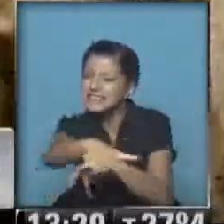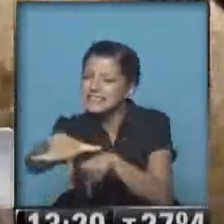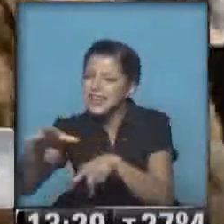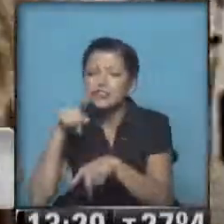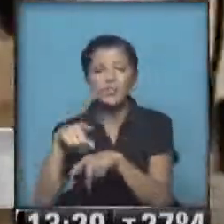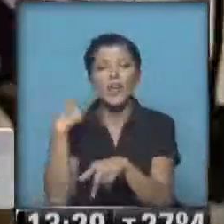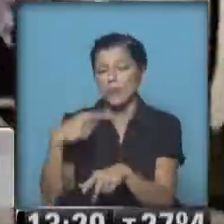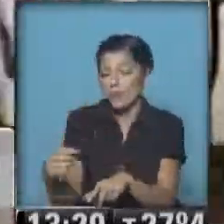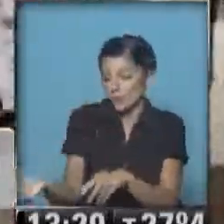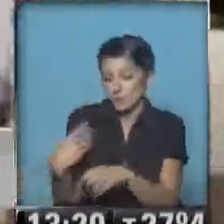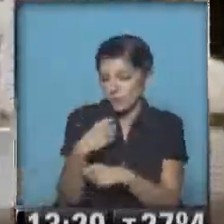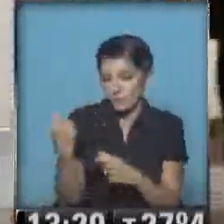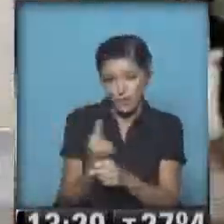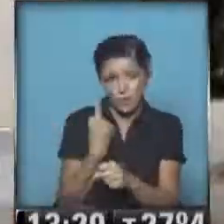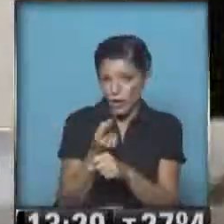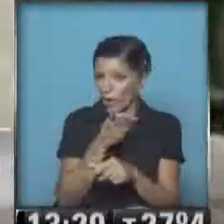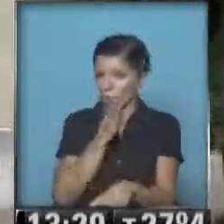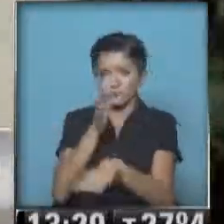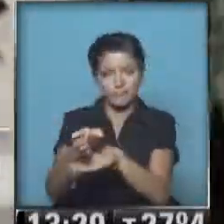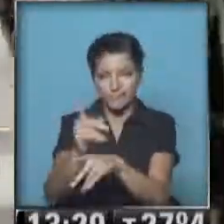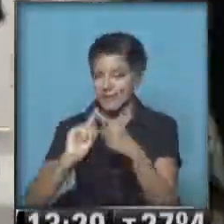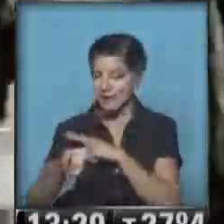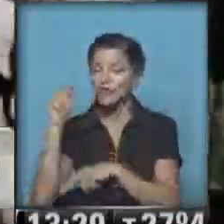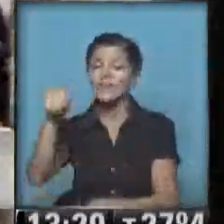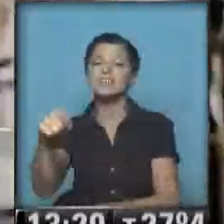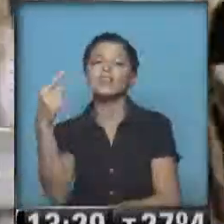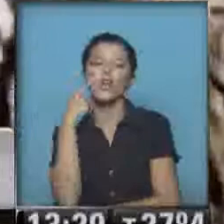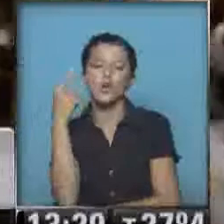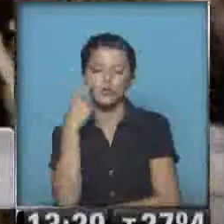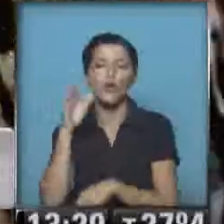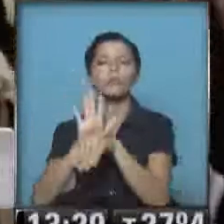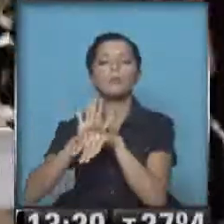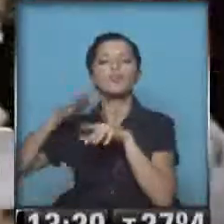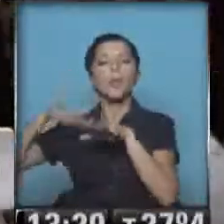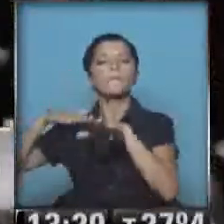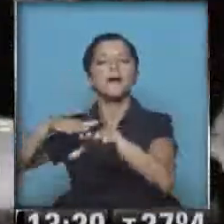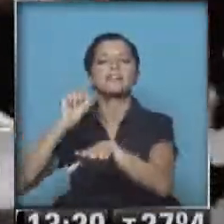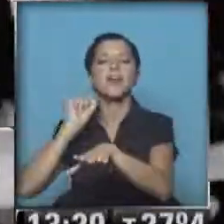de cargar con sus medios de subsistencia en lo que se conoció como marchas de la muerte.